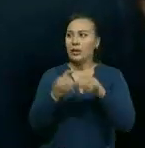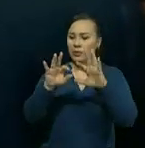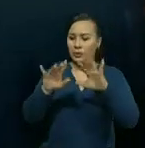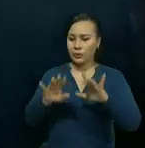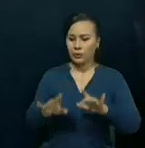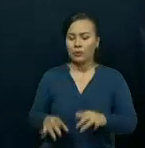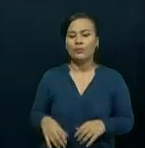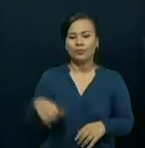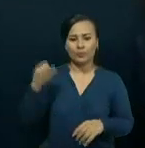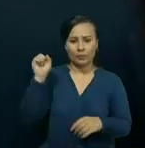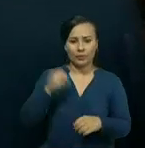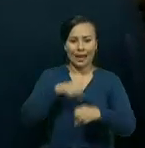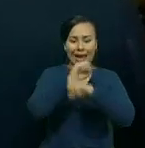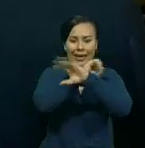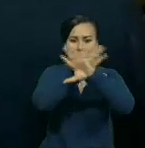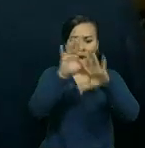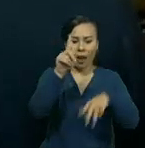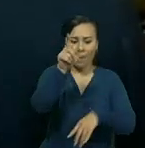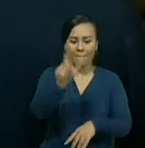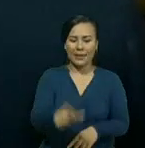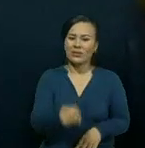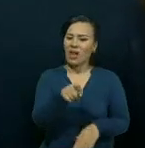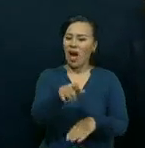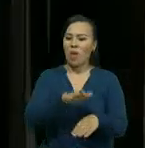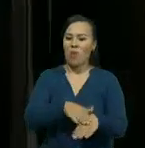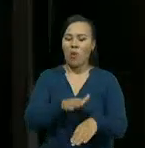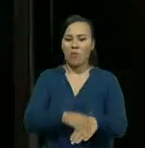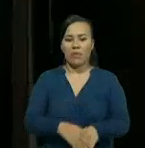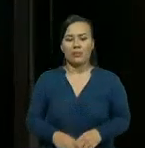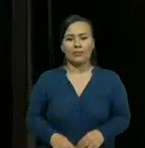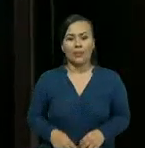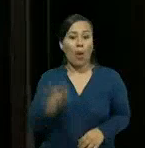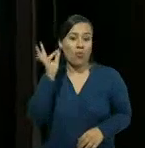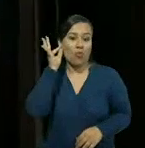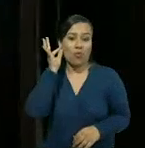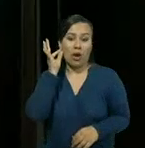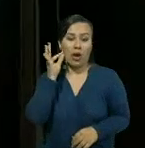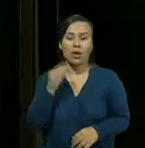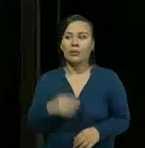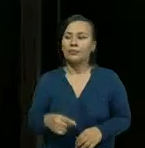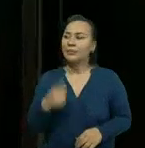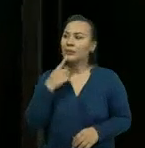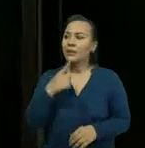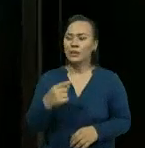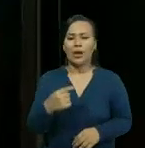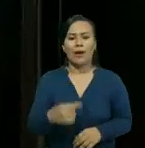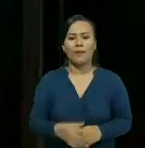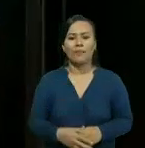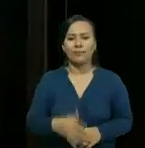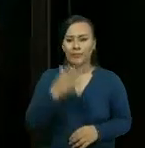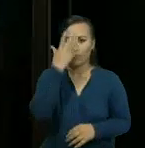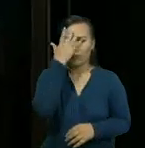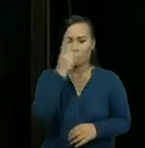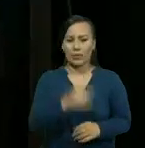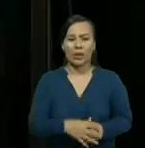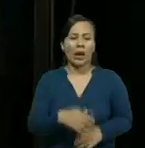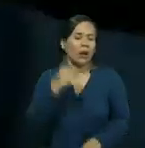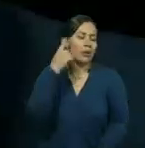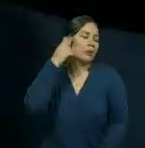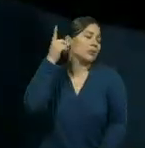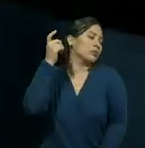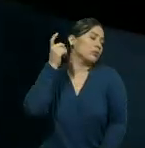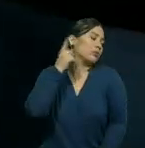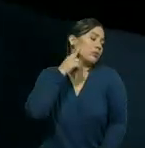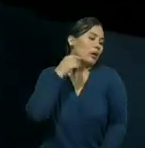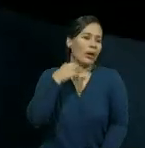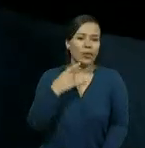de convicción claro de que esta persona es autor de esta infracción. El acusado alega que su comportamiento fue producto de una pesadilla. Bueno,